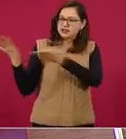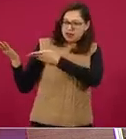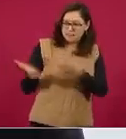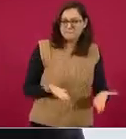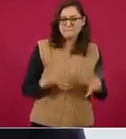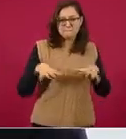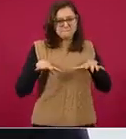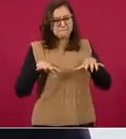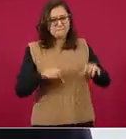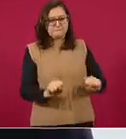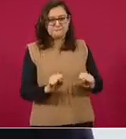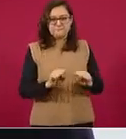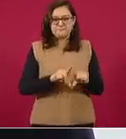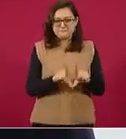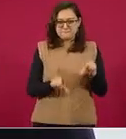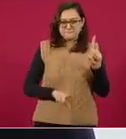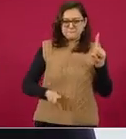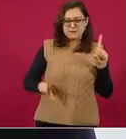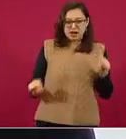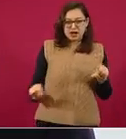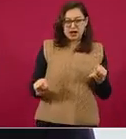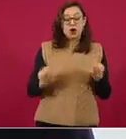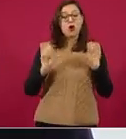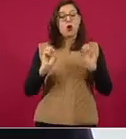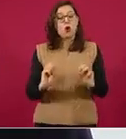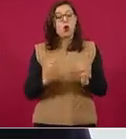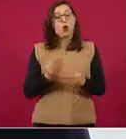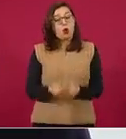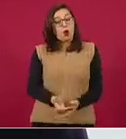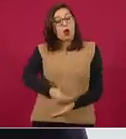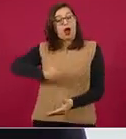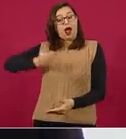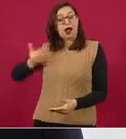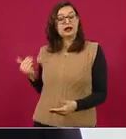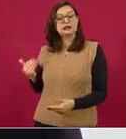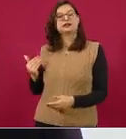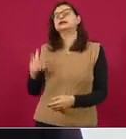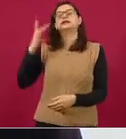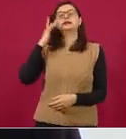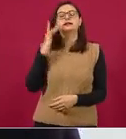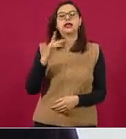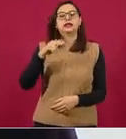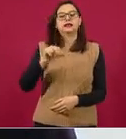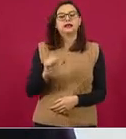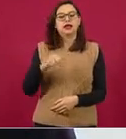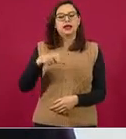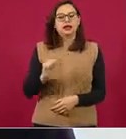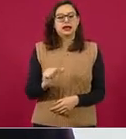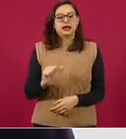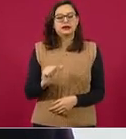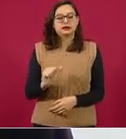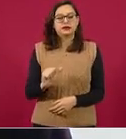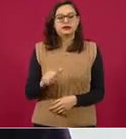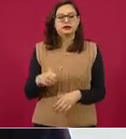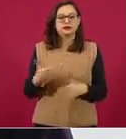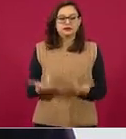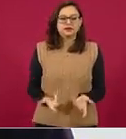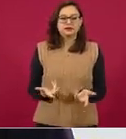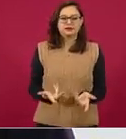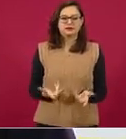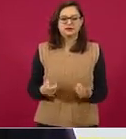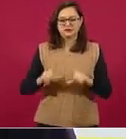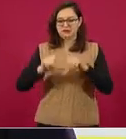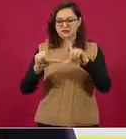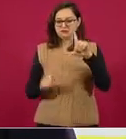cuando fueron a buscar a Santana, después de que nos habían quitado por su culpa más de la mitad